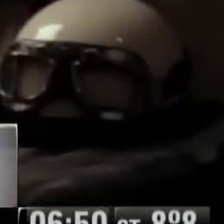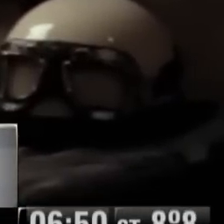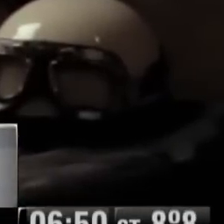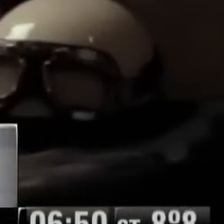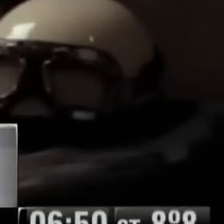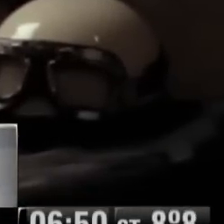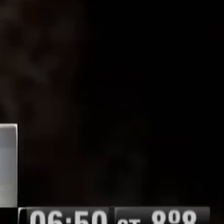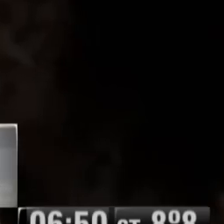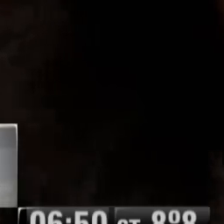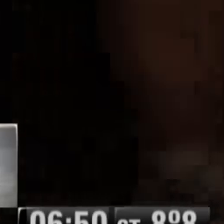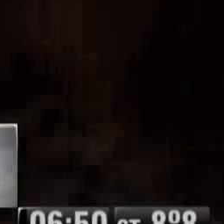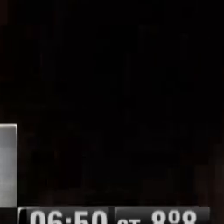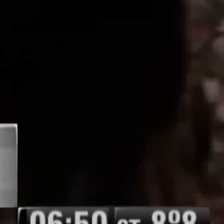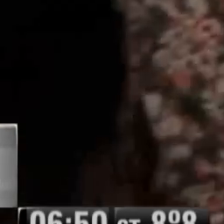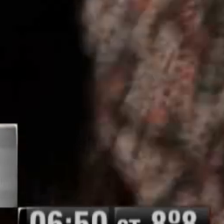¡Gracias!